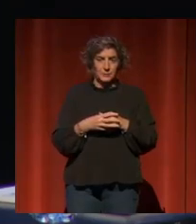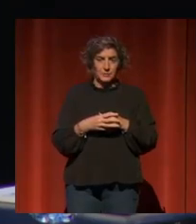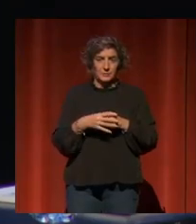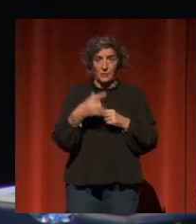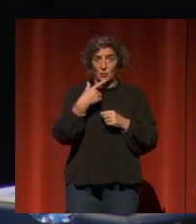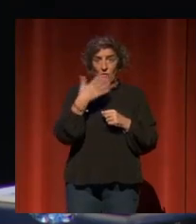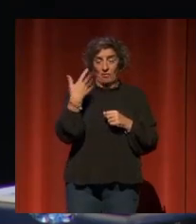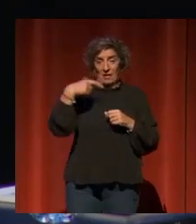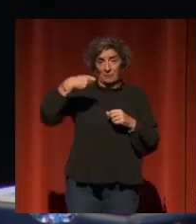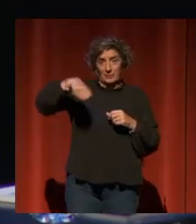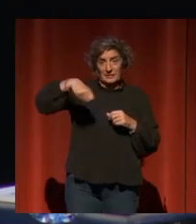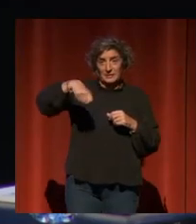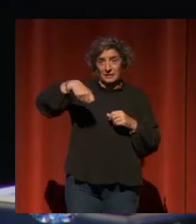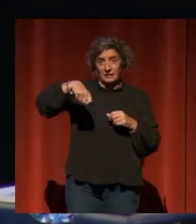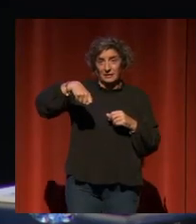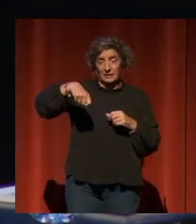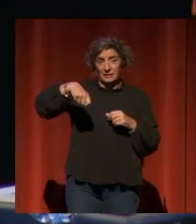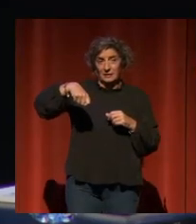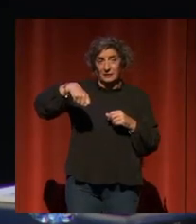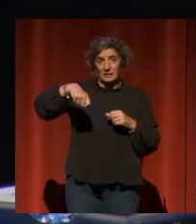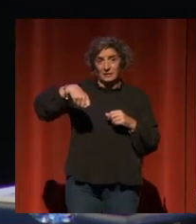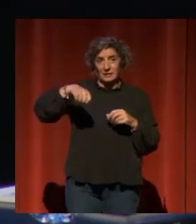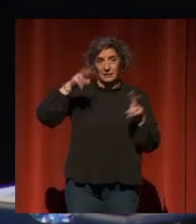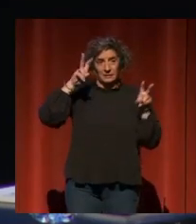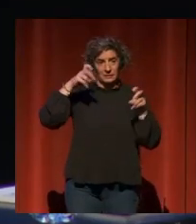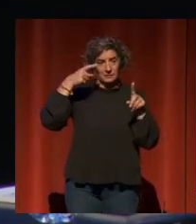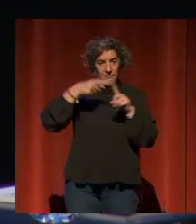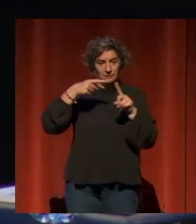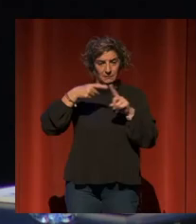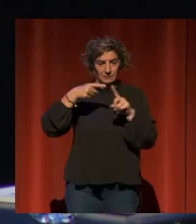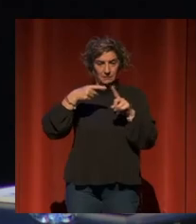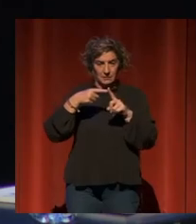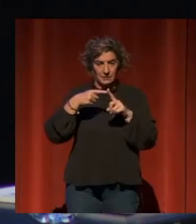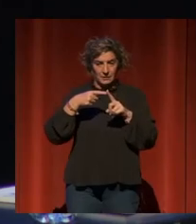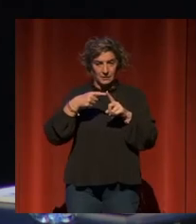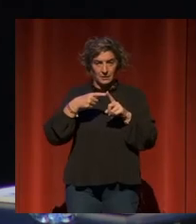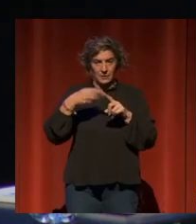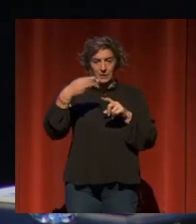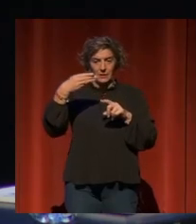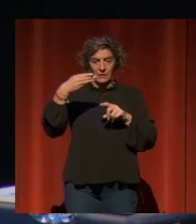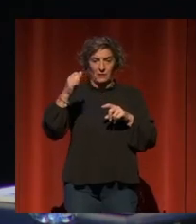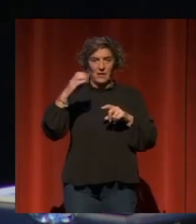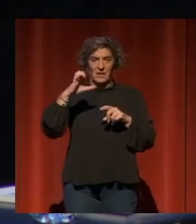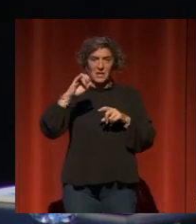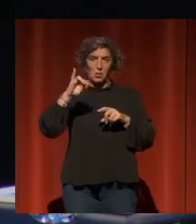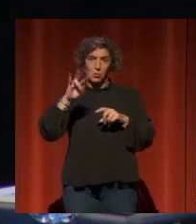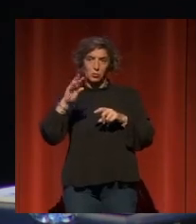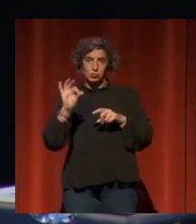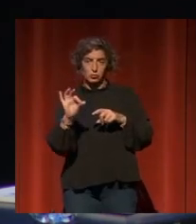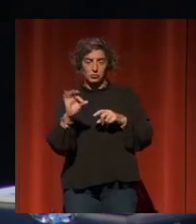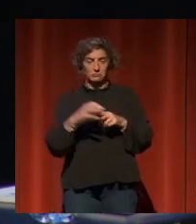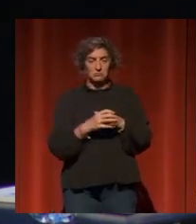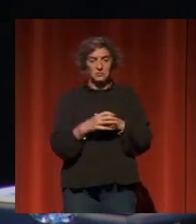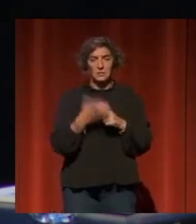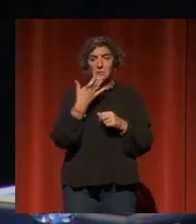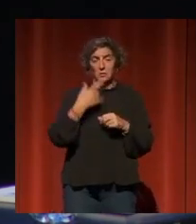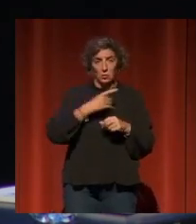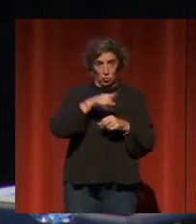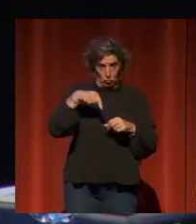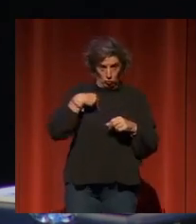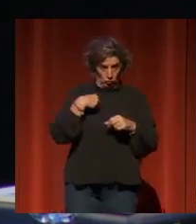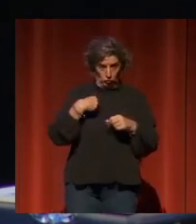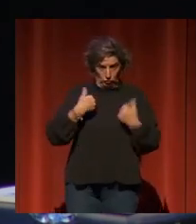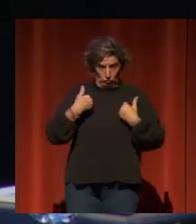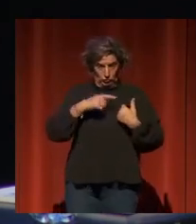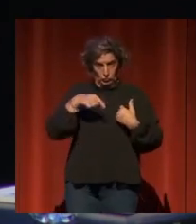la presidenta sobre las fake news Ah es que muchas veces si nosotros los bibliotecarios y